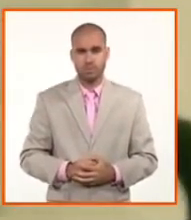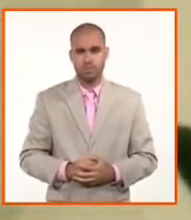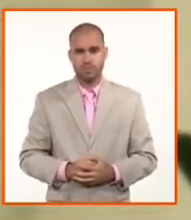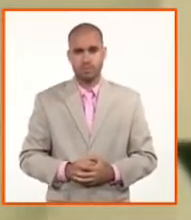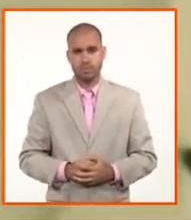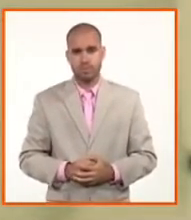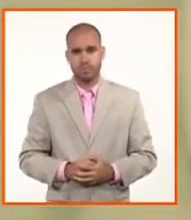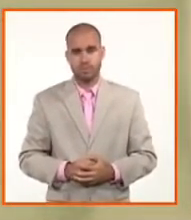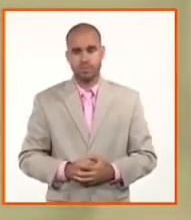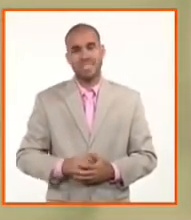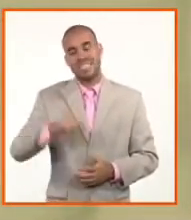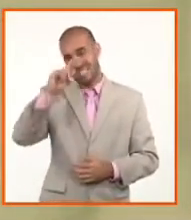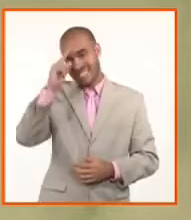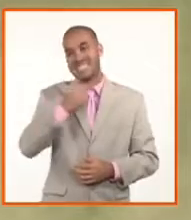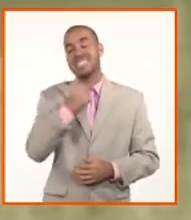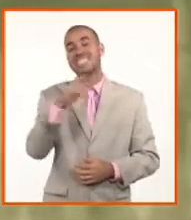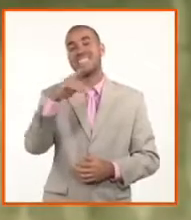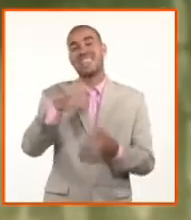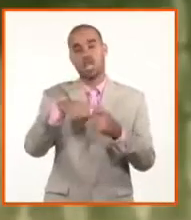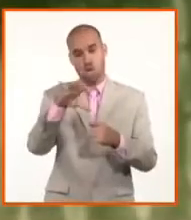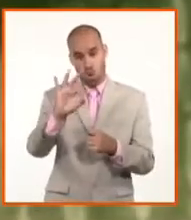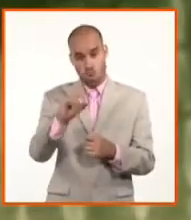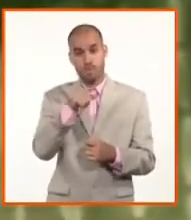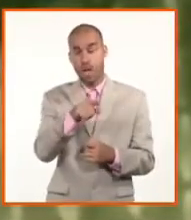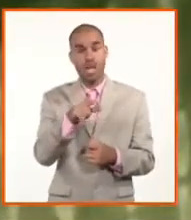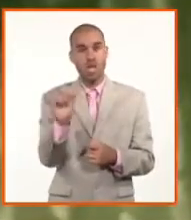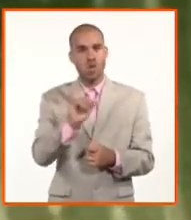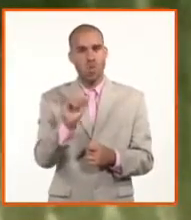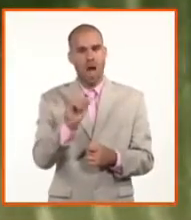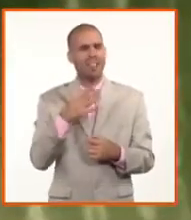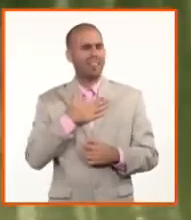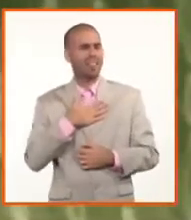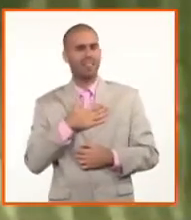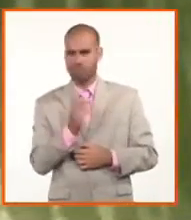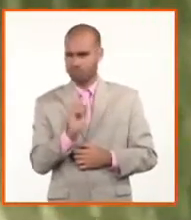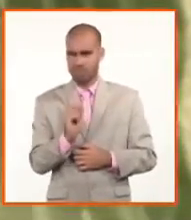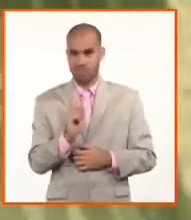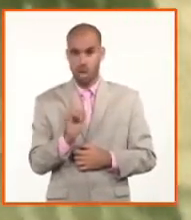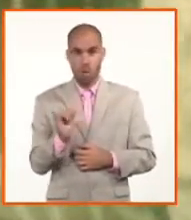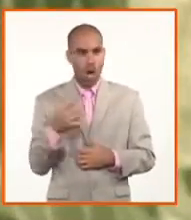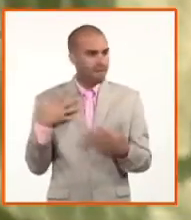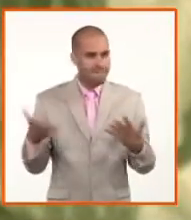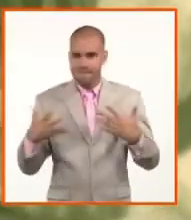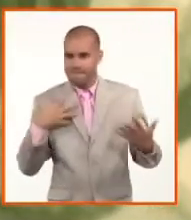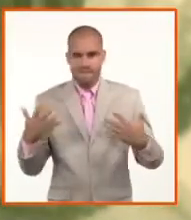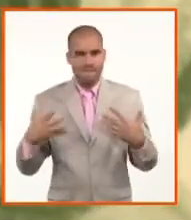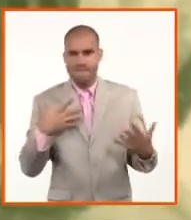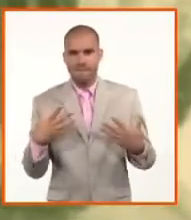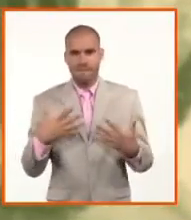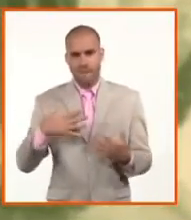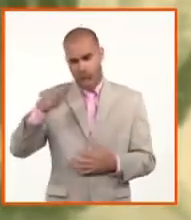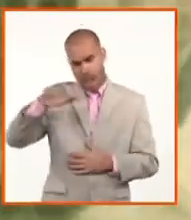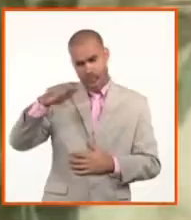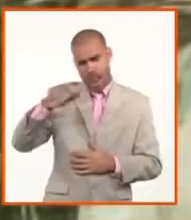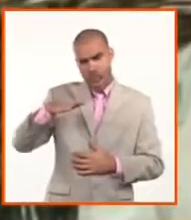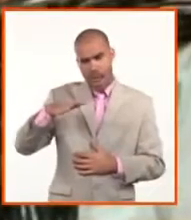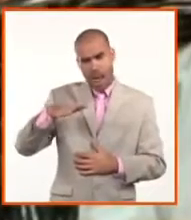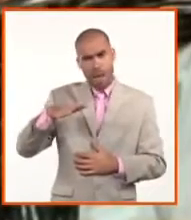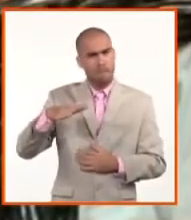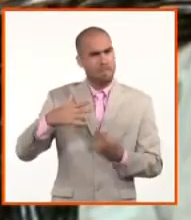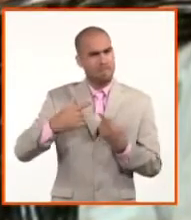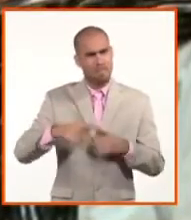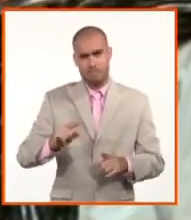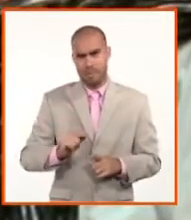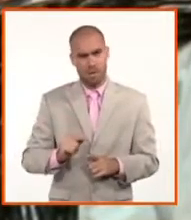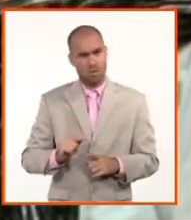Sergio era muy, muy inquieto. Pequeño de estatura, pero grande en su vida cotidiana, en